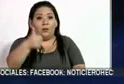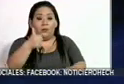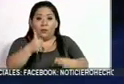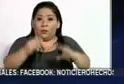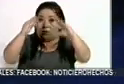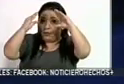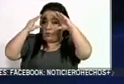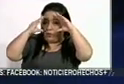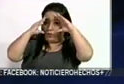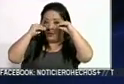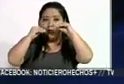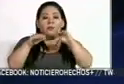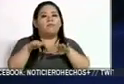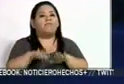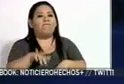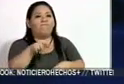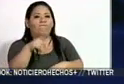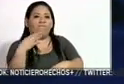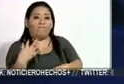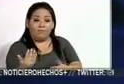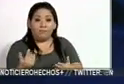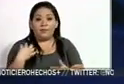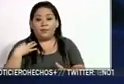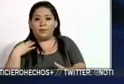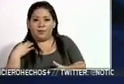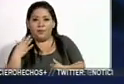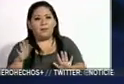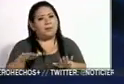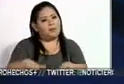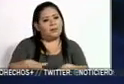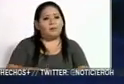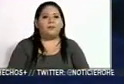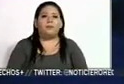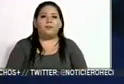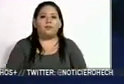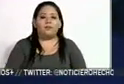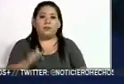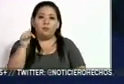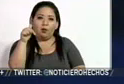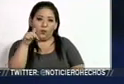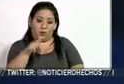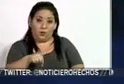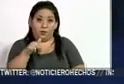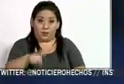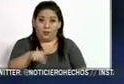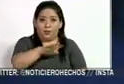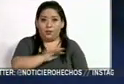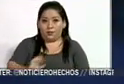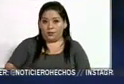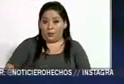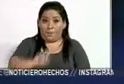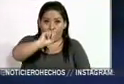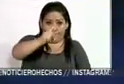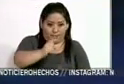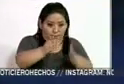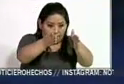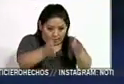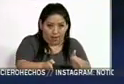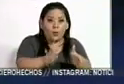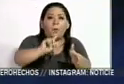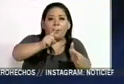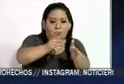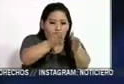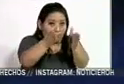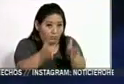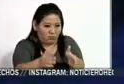lugar, muchas gracias por la invitación. Quiero mencionarles que actualmente nos encontramos en la primera fase todavía, en la